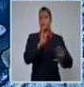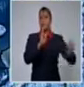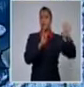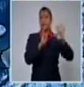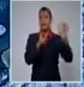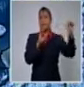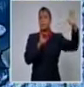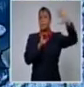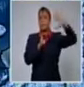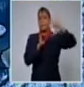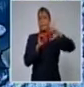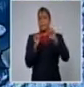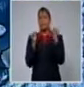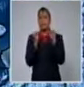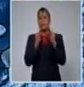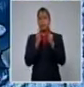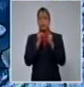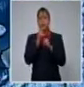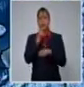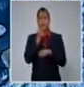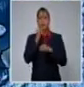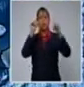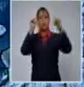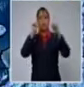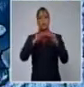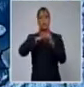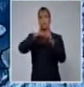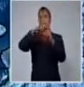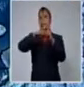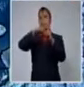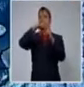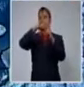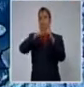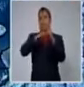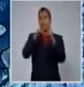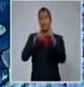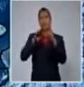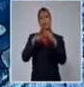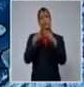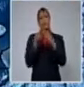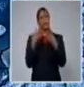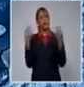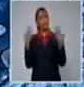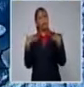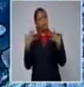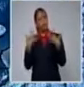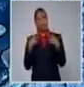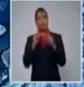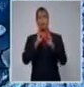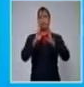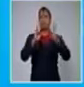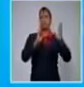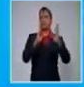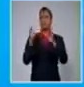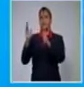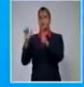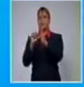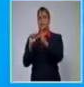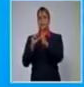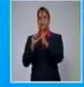y estable que produce un ligero descenso en las temperaturas. Hoy será un día fresco en las regiones occidental y central. El pronóstico del tiempo para